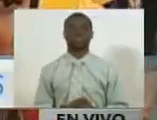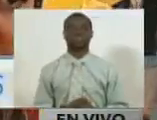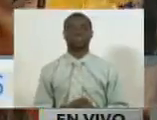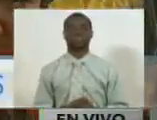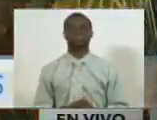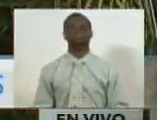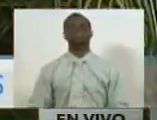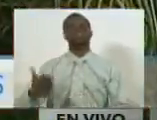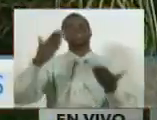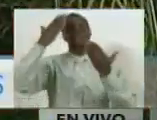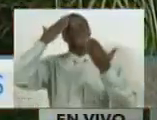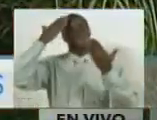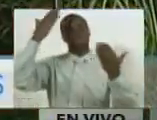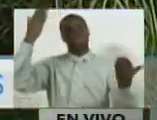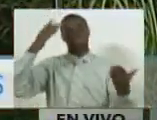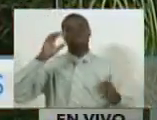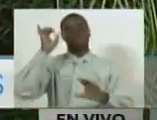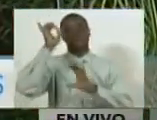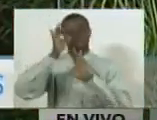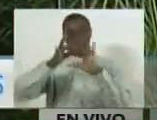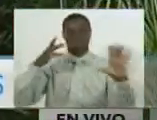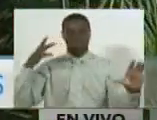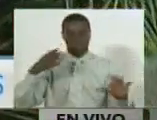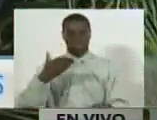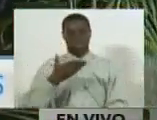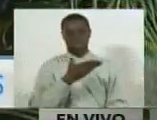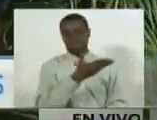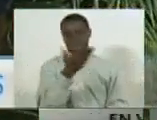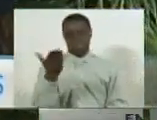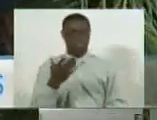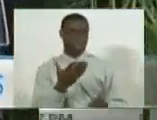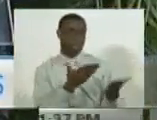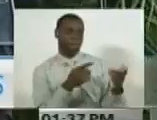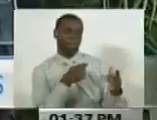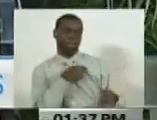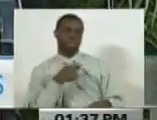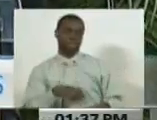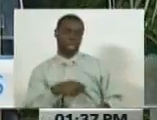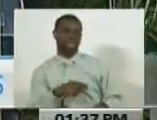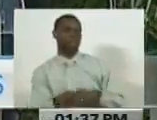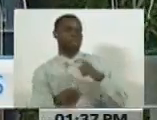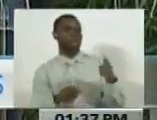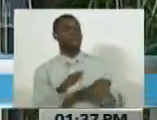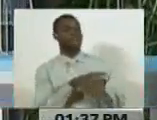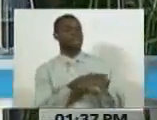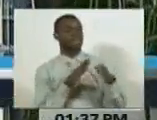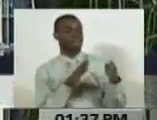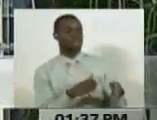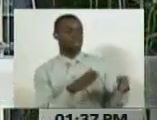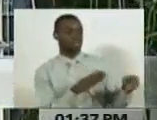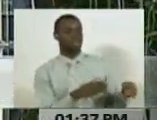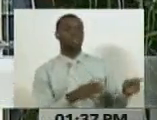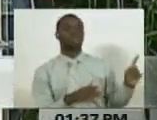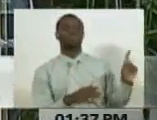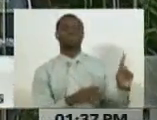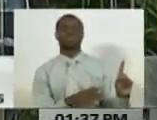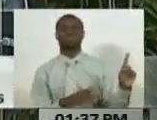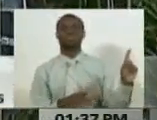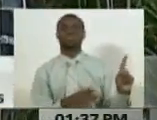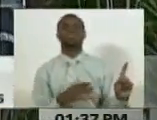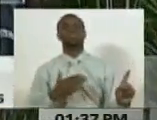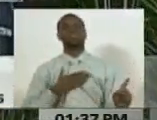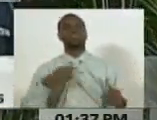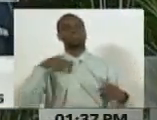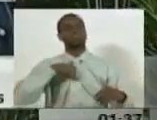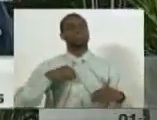Saludo al estado Amazonas, nuestro presidente y a los ministros presentes en este momento. Me siento gozosa